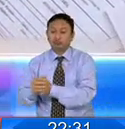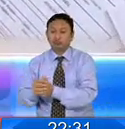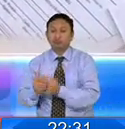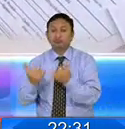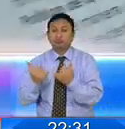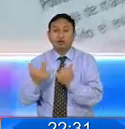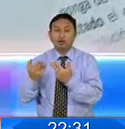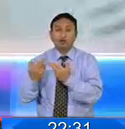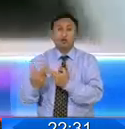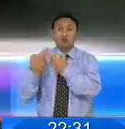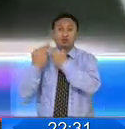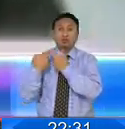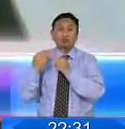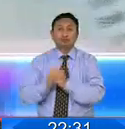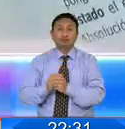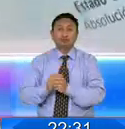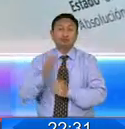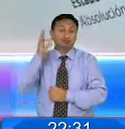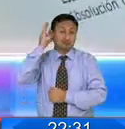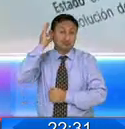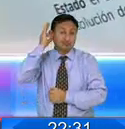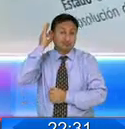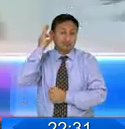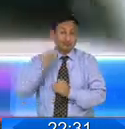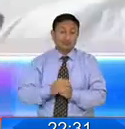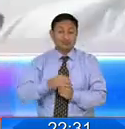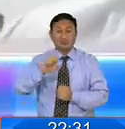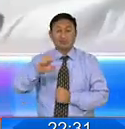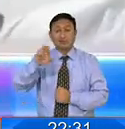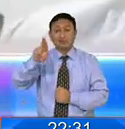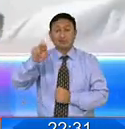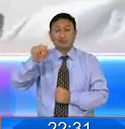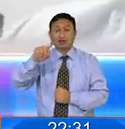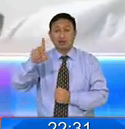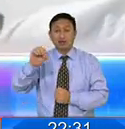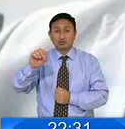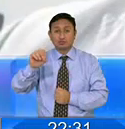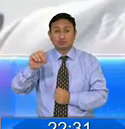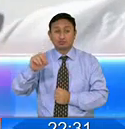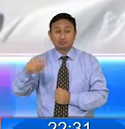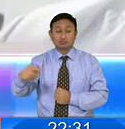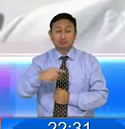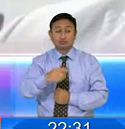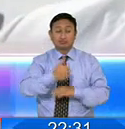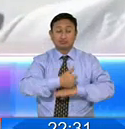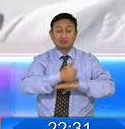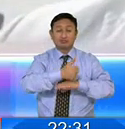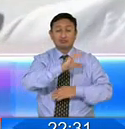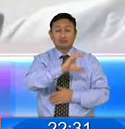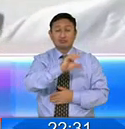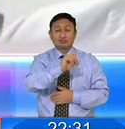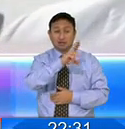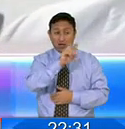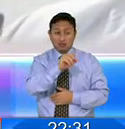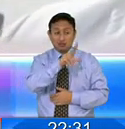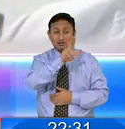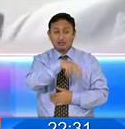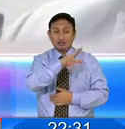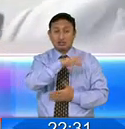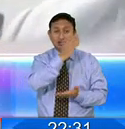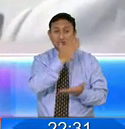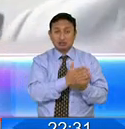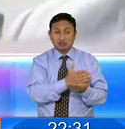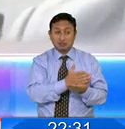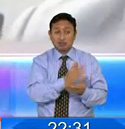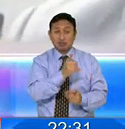la responsabilidad? Es en la jueza Grimanesa Erazo. 3 meses de suspensión para el doctor Carlos Soto. Entendemos que por